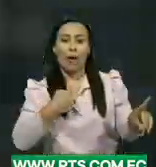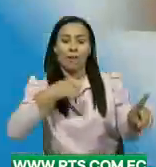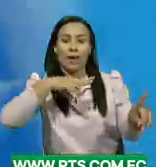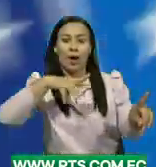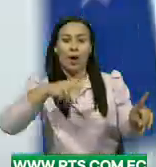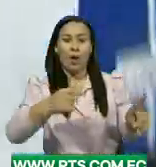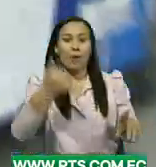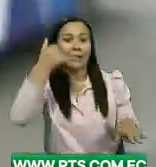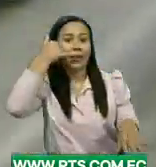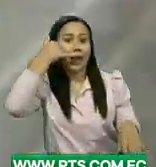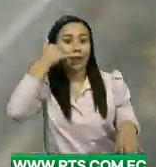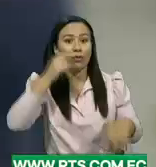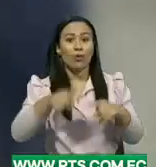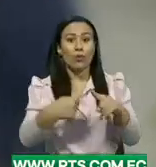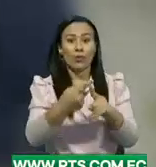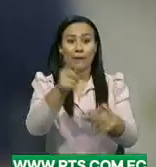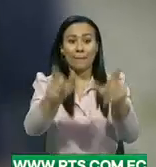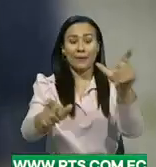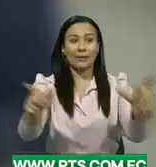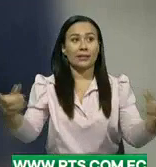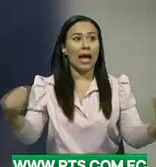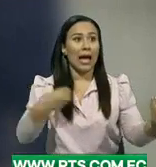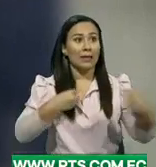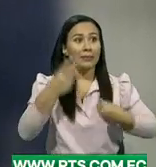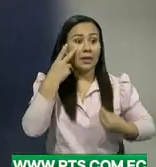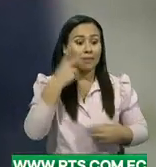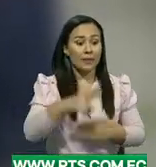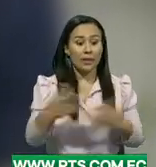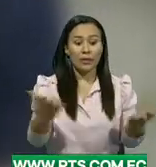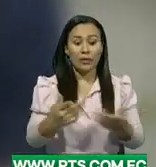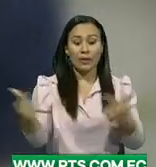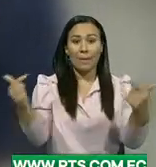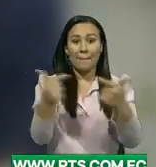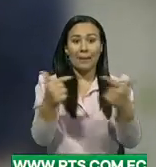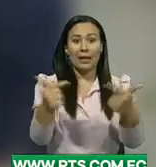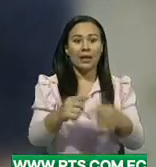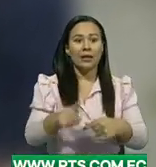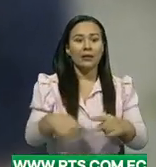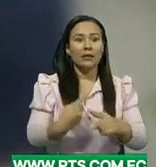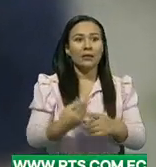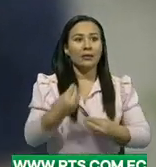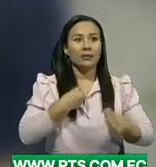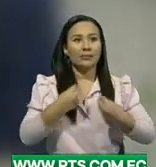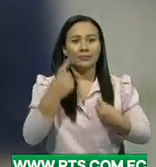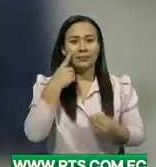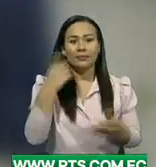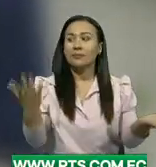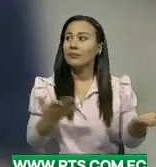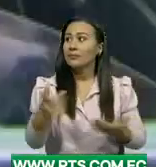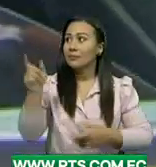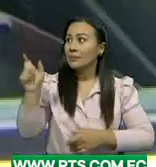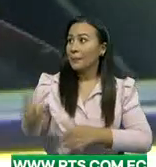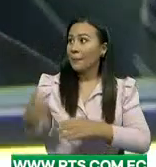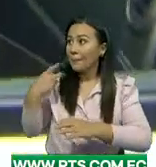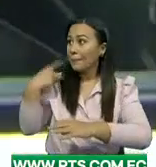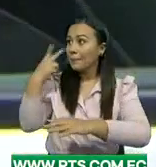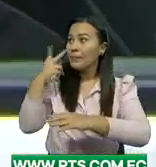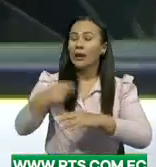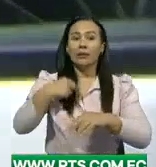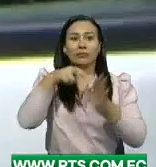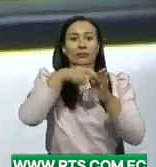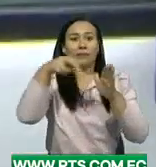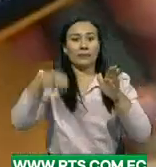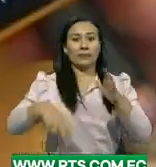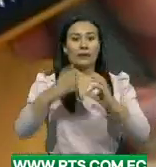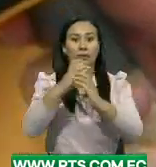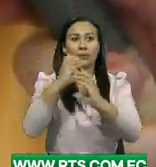el bolsillo de su pantalón. En ese instante se generó una discusión que obligó a los participantes de la riña a bajarse del